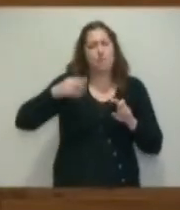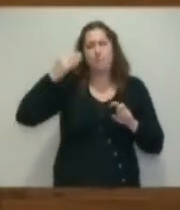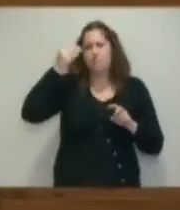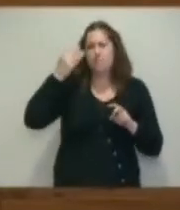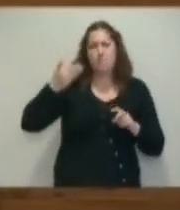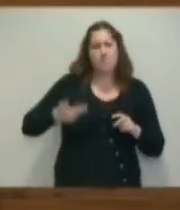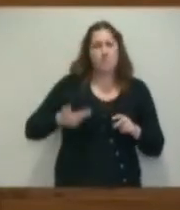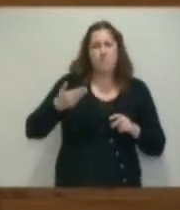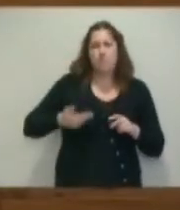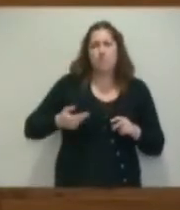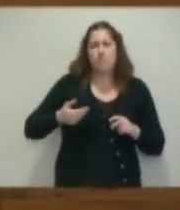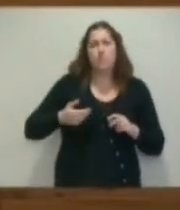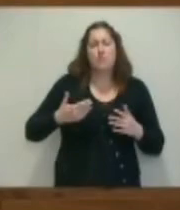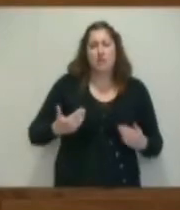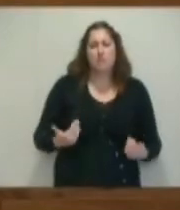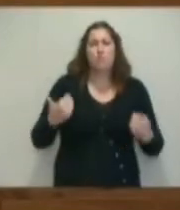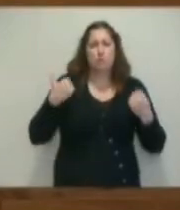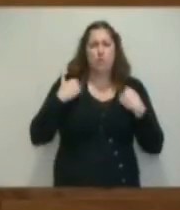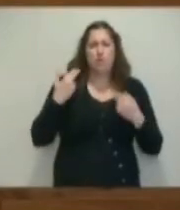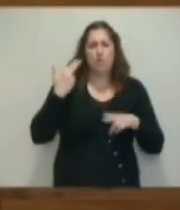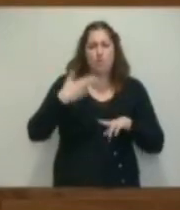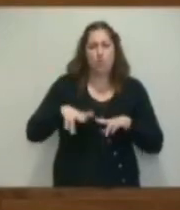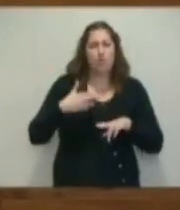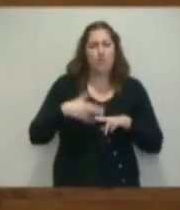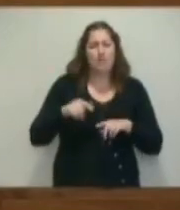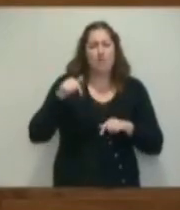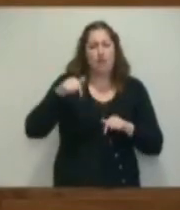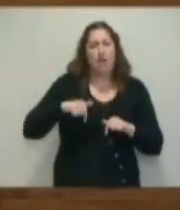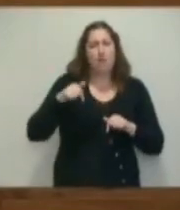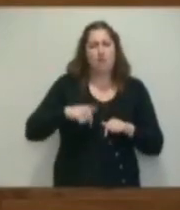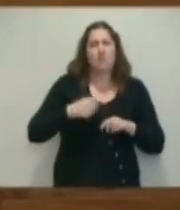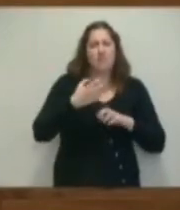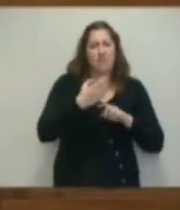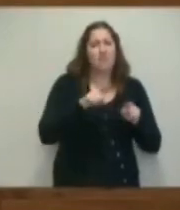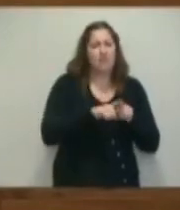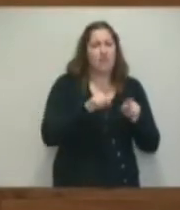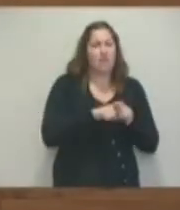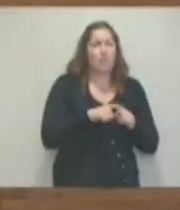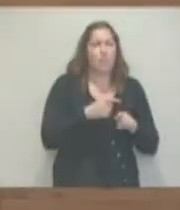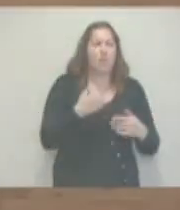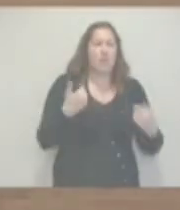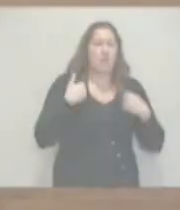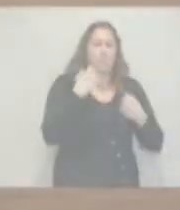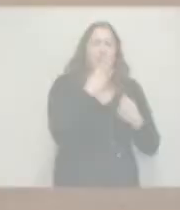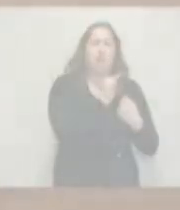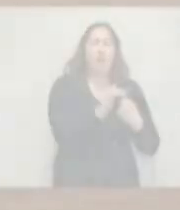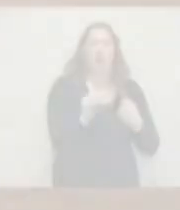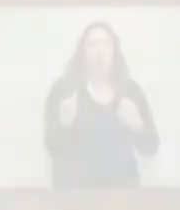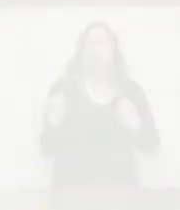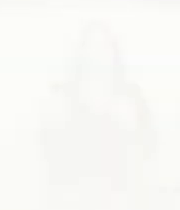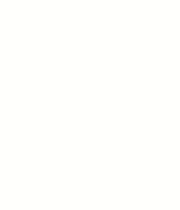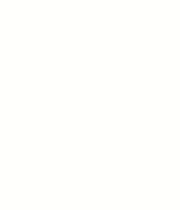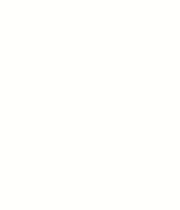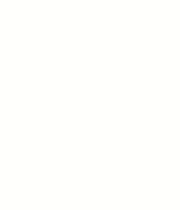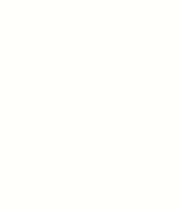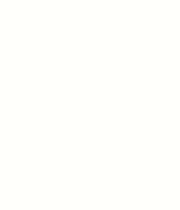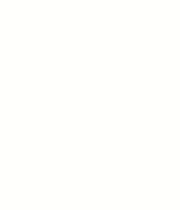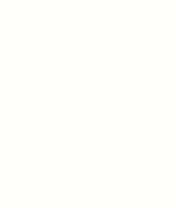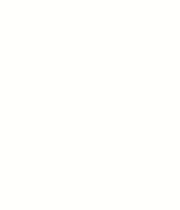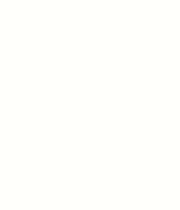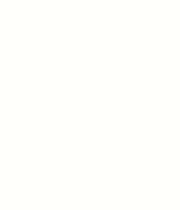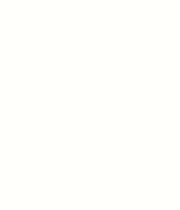importante, nos parece que la responsabilidad política aquí está muy repartida por todas las bancadas de este Parlamento. Gracias, señor Prendes.